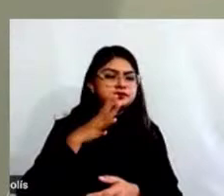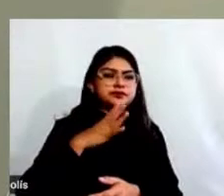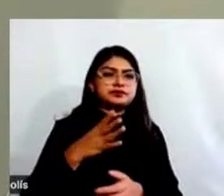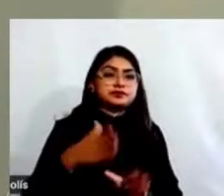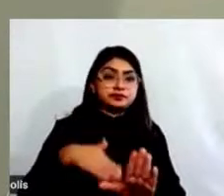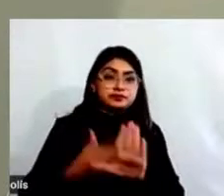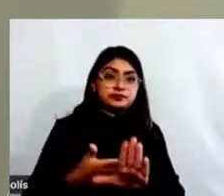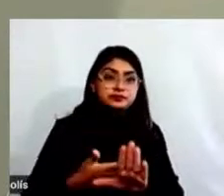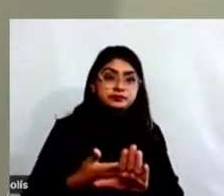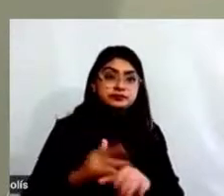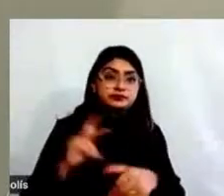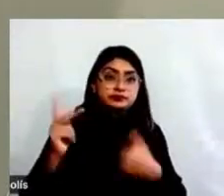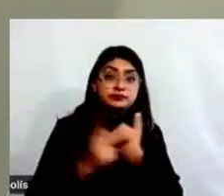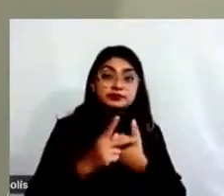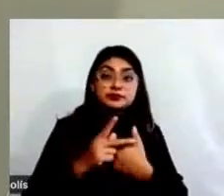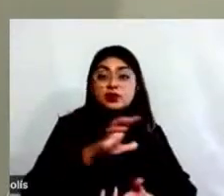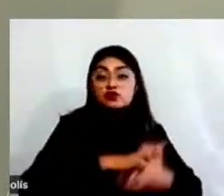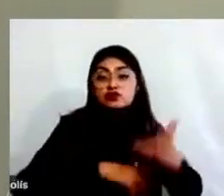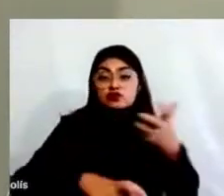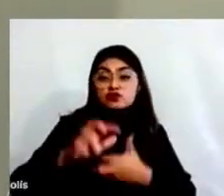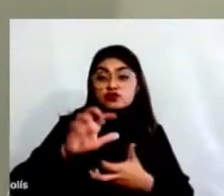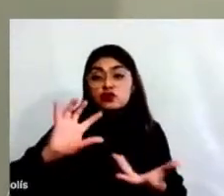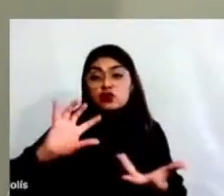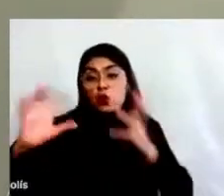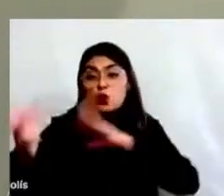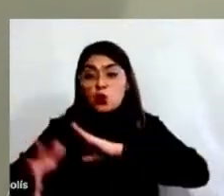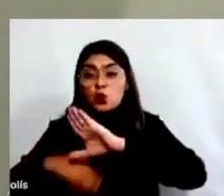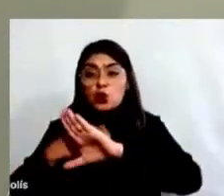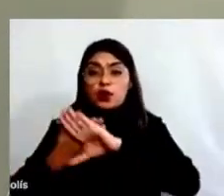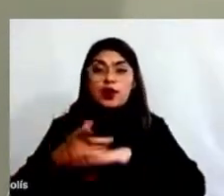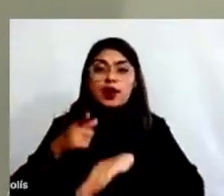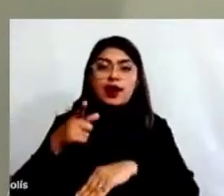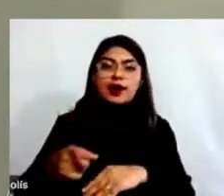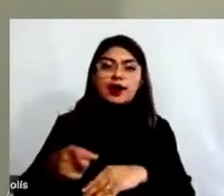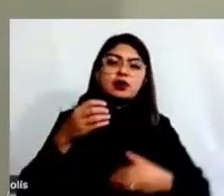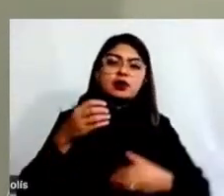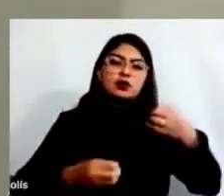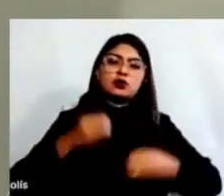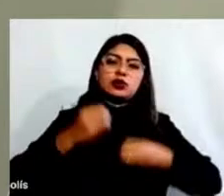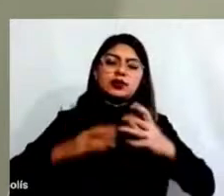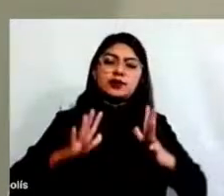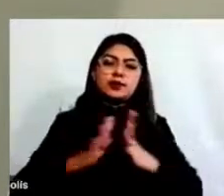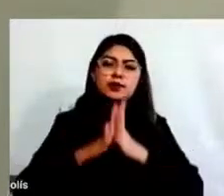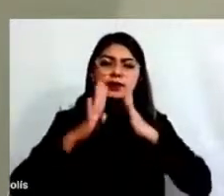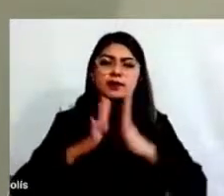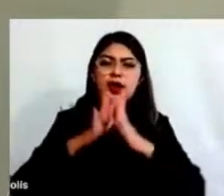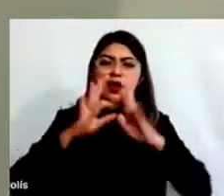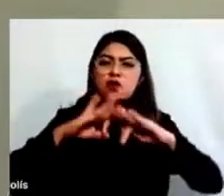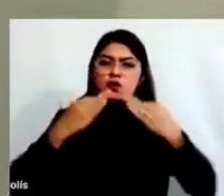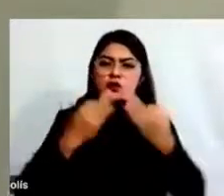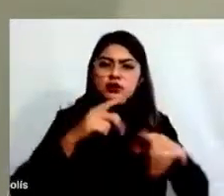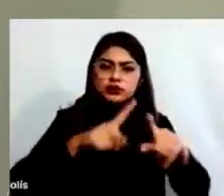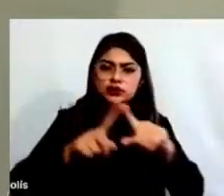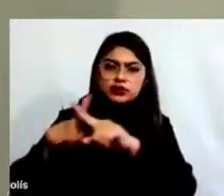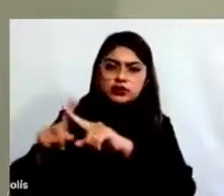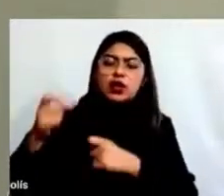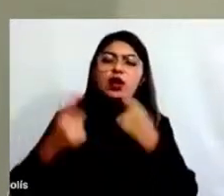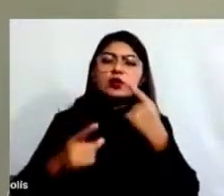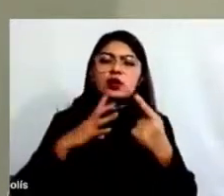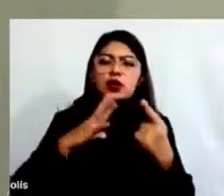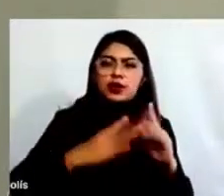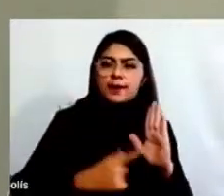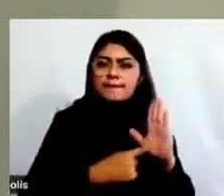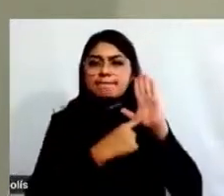jueces participan de distinta manera, los jueces del caso. Unos participan de manera judicial presentando amparos en favor del juez, otros salen a